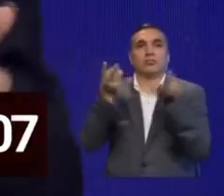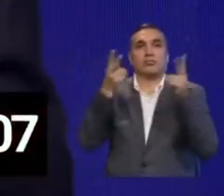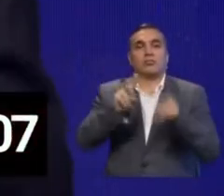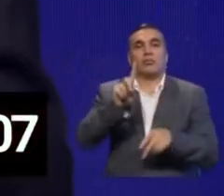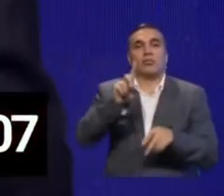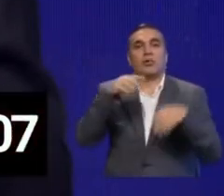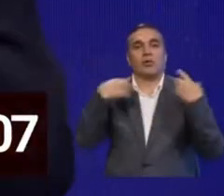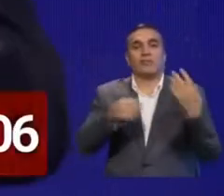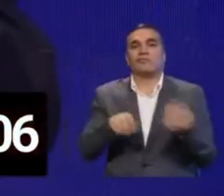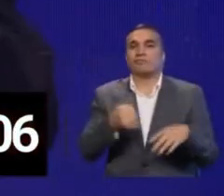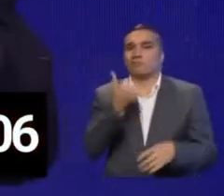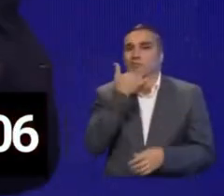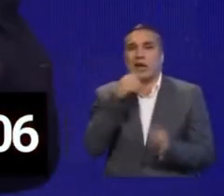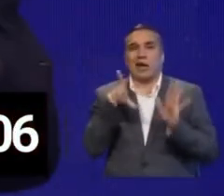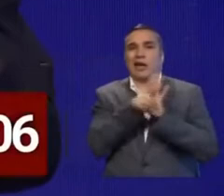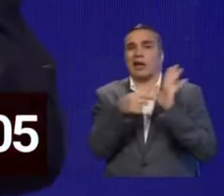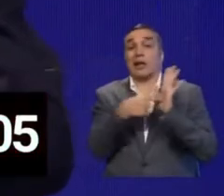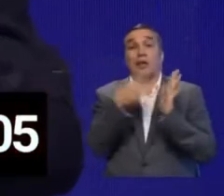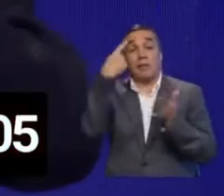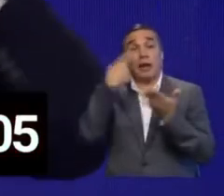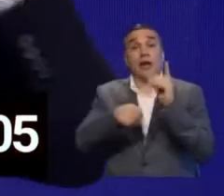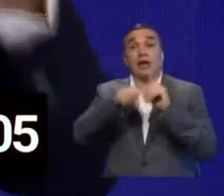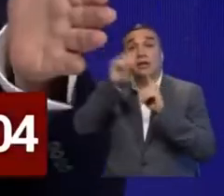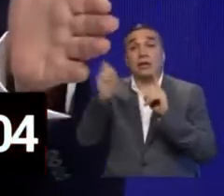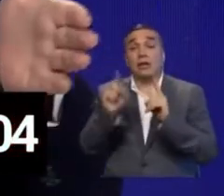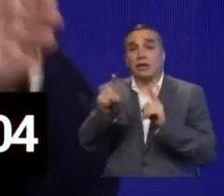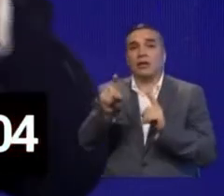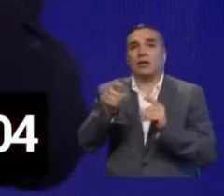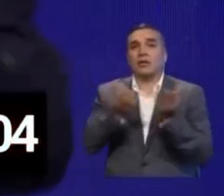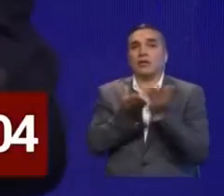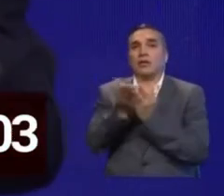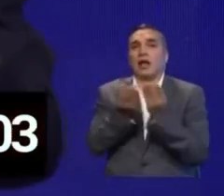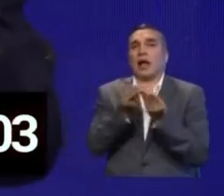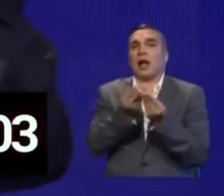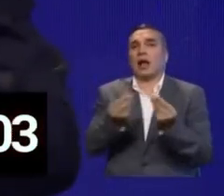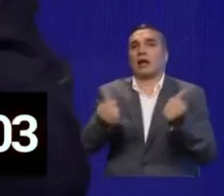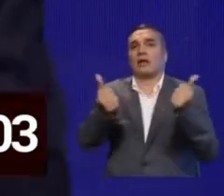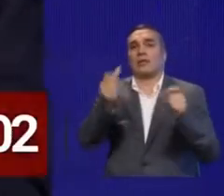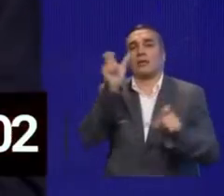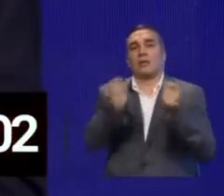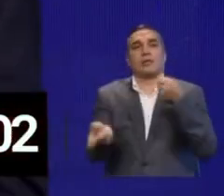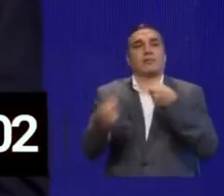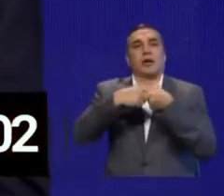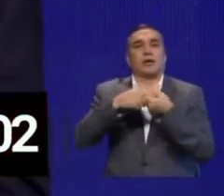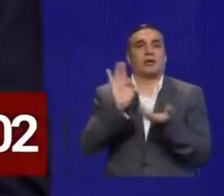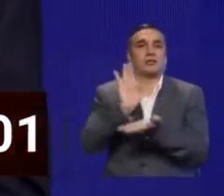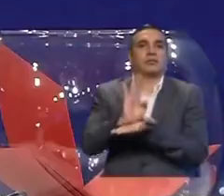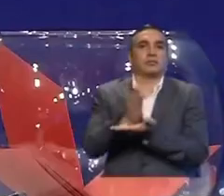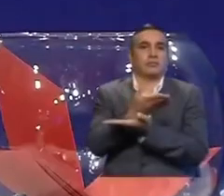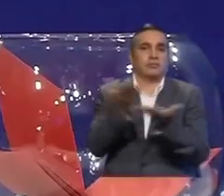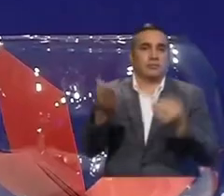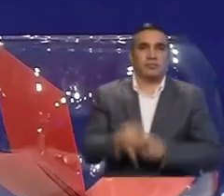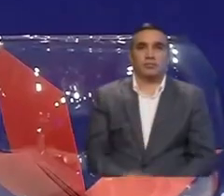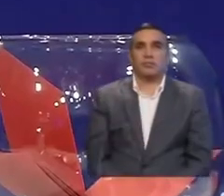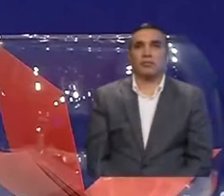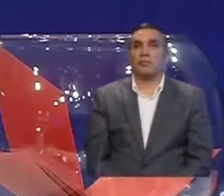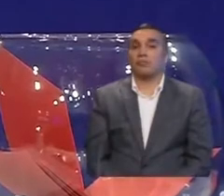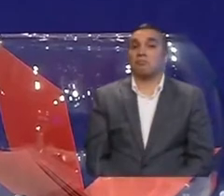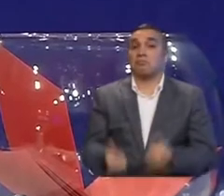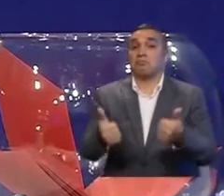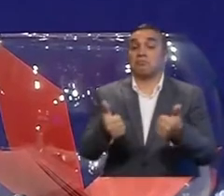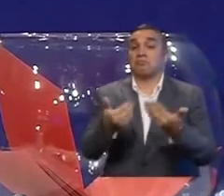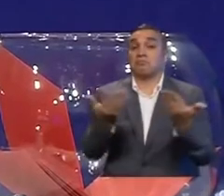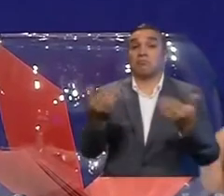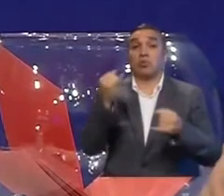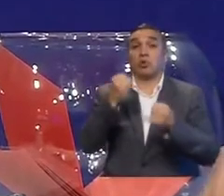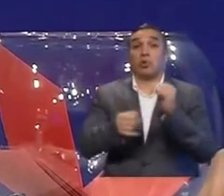un desastre, para que ese sistema dé servicios de calidad a los afiliados. Bien, llegamos al